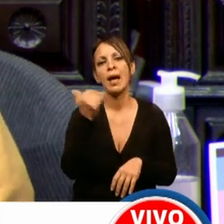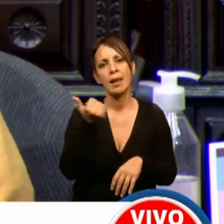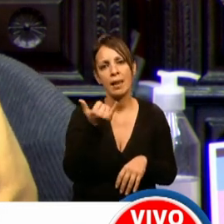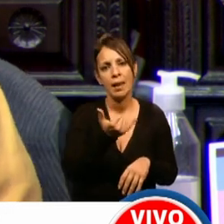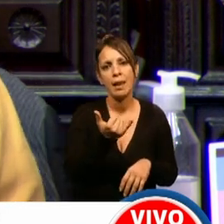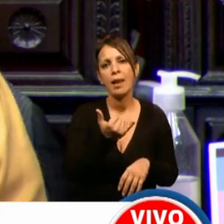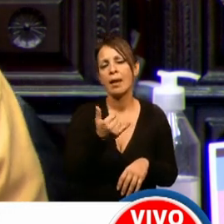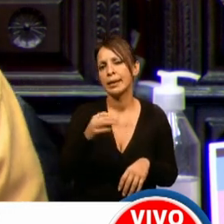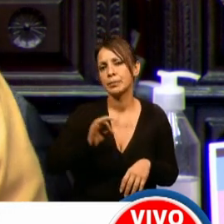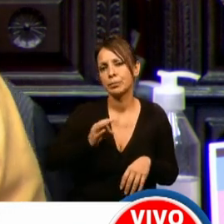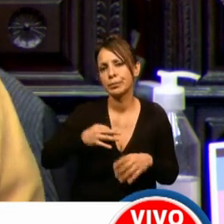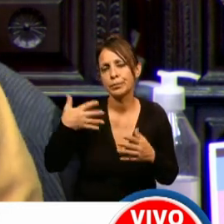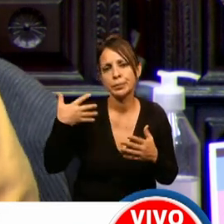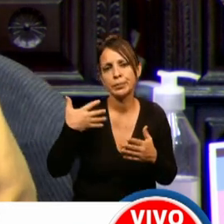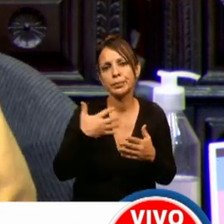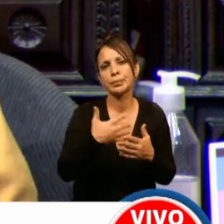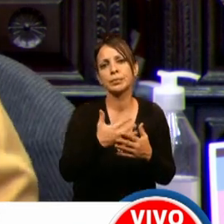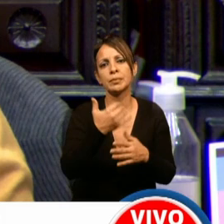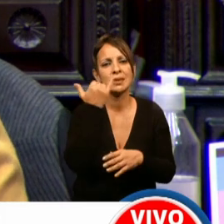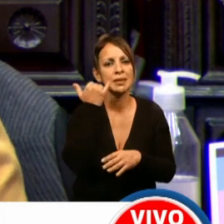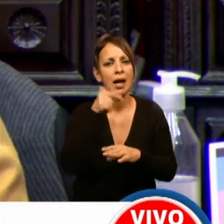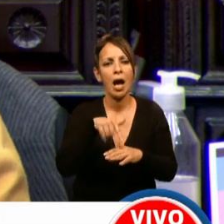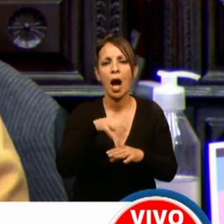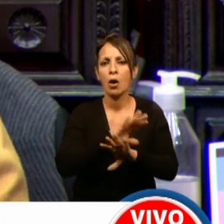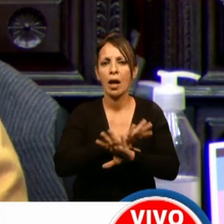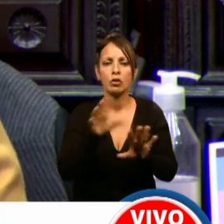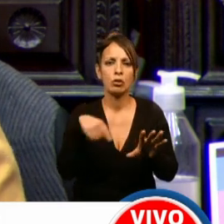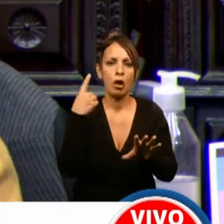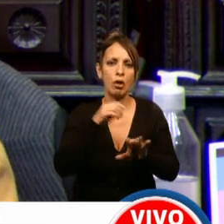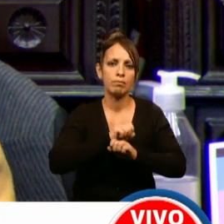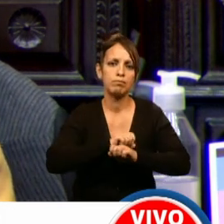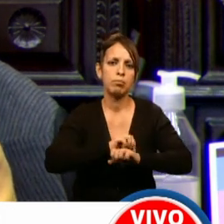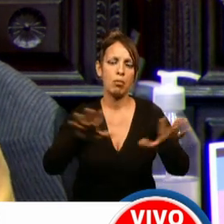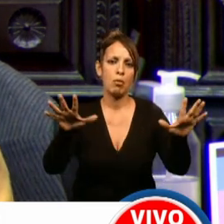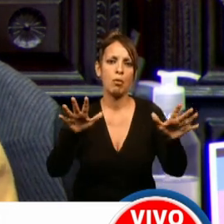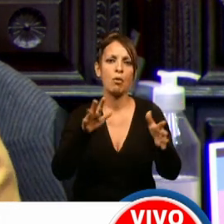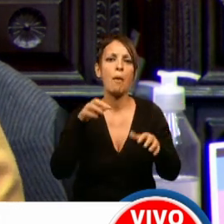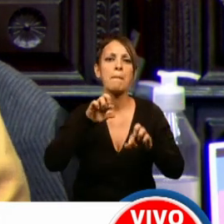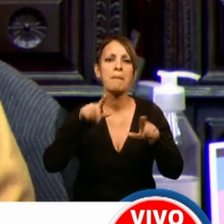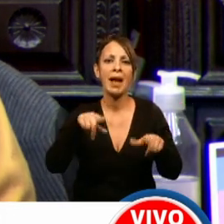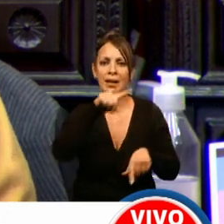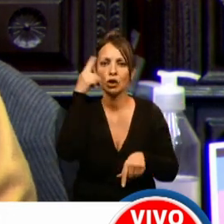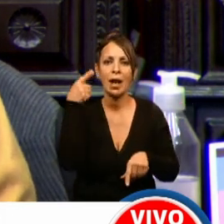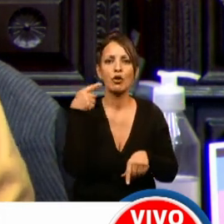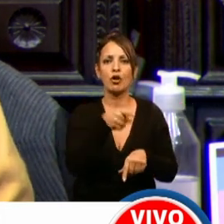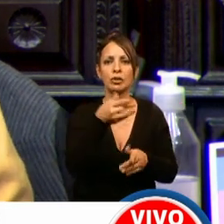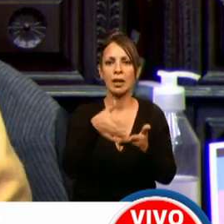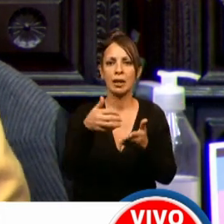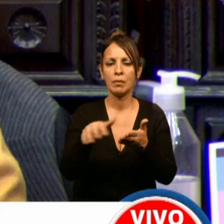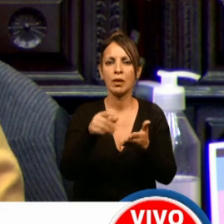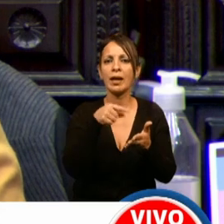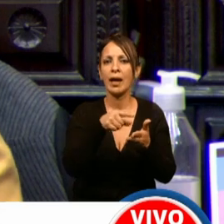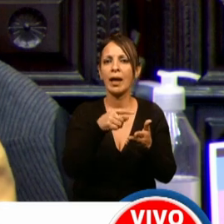que ha sido sometida ha quedado bien plasmada en el plan nacional contra la discriminación que es un diagnóstico se refería a los